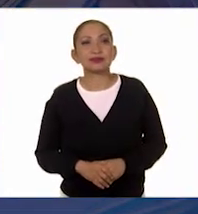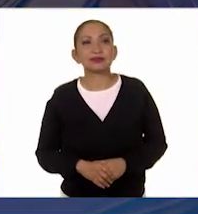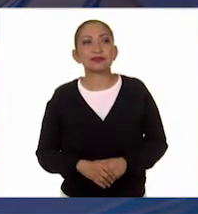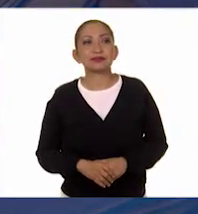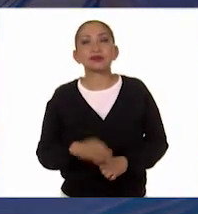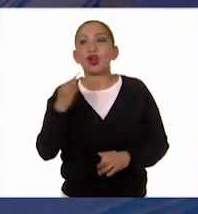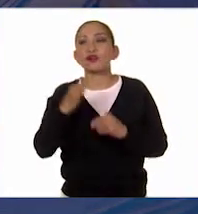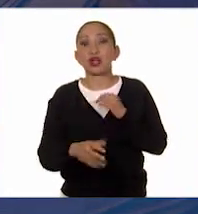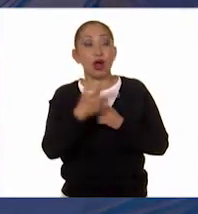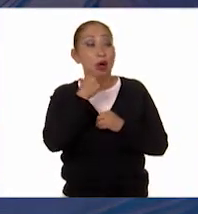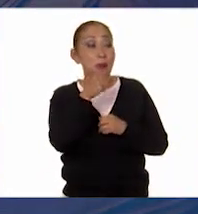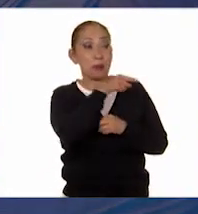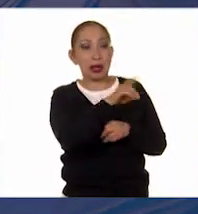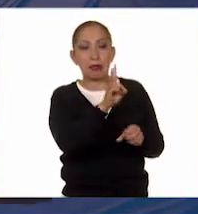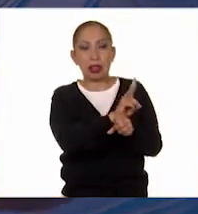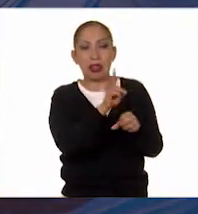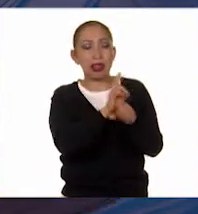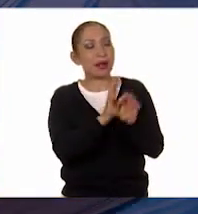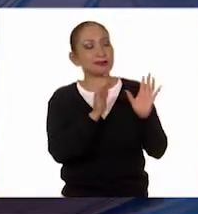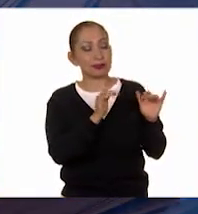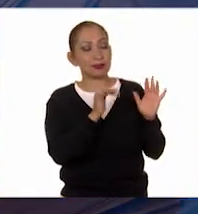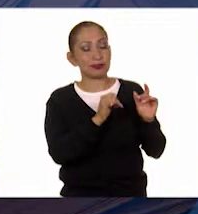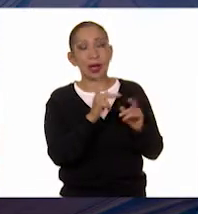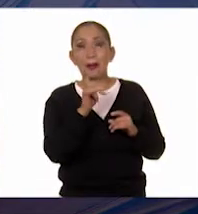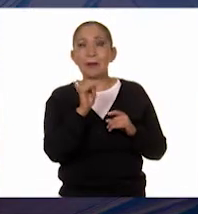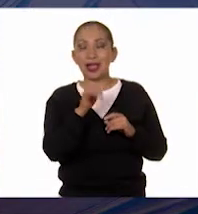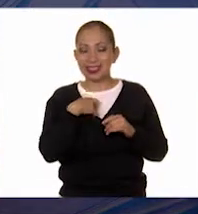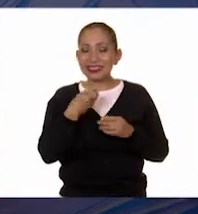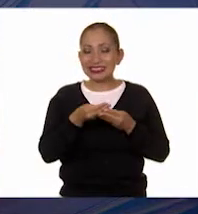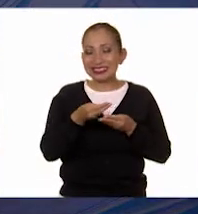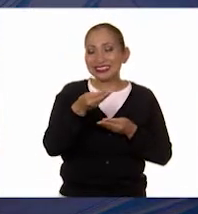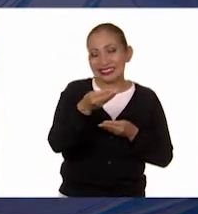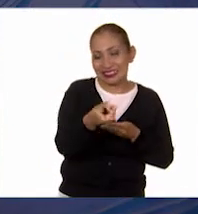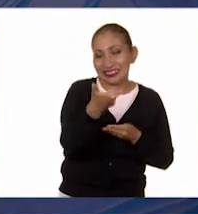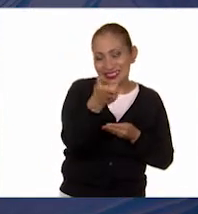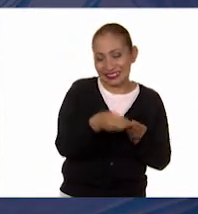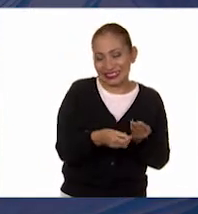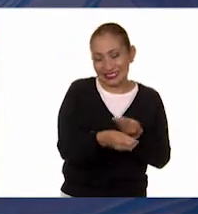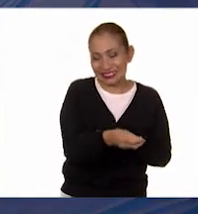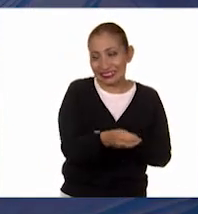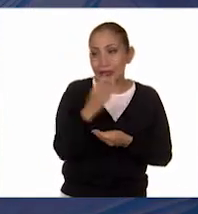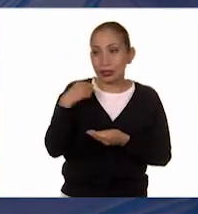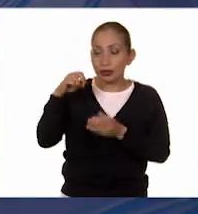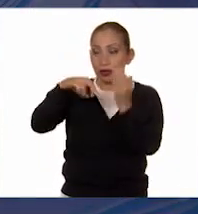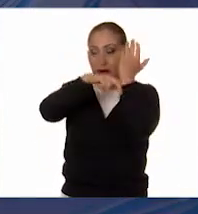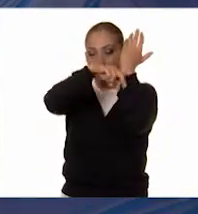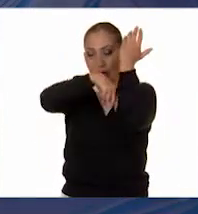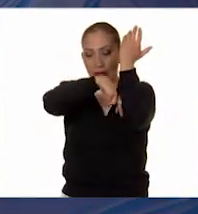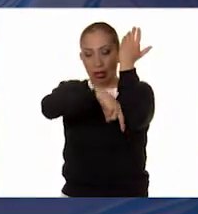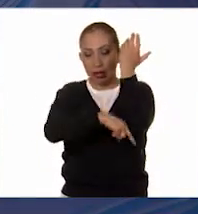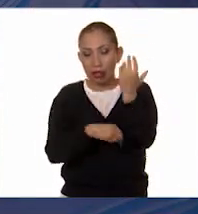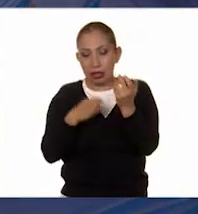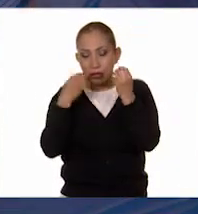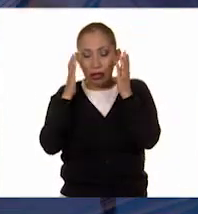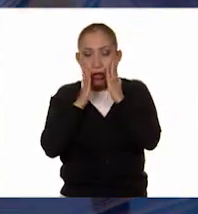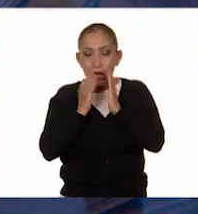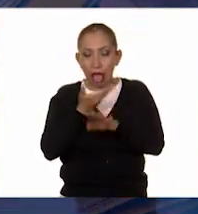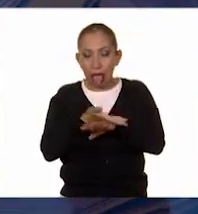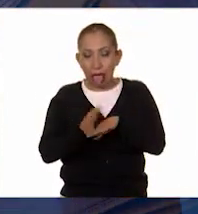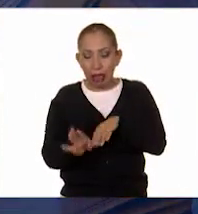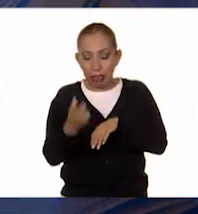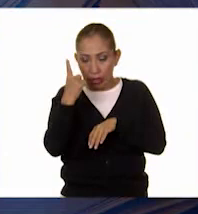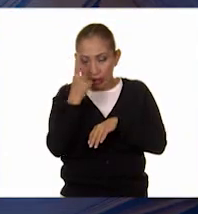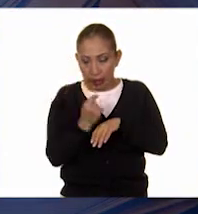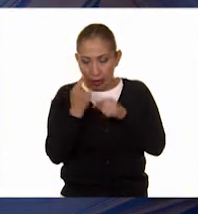Al fin el guardabosques se despidió. Pedro le dejó en la mano algunos billetes y pudiste bajar pálido, torpe, humillado,